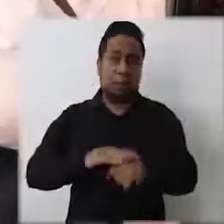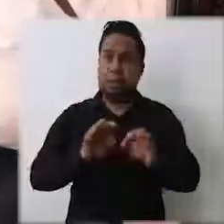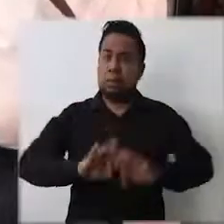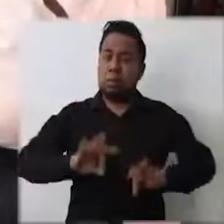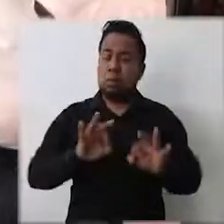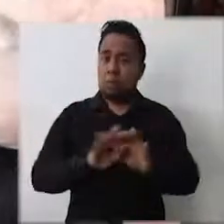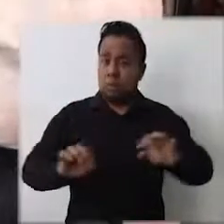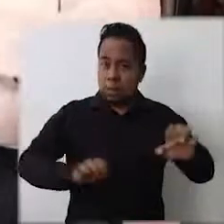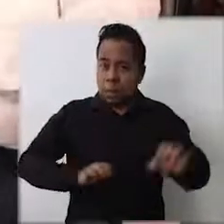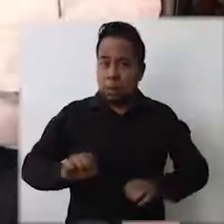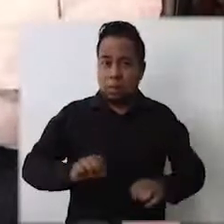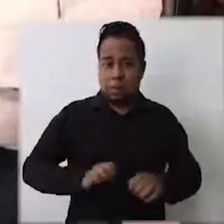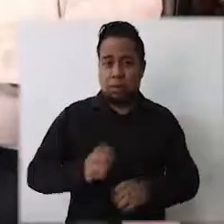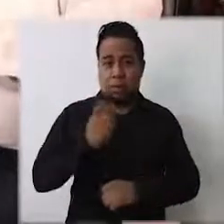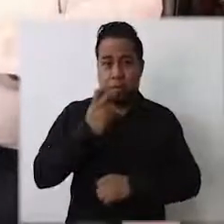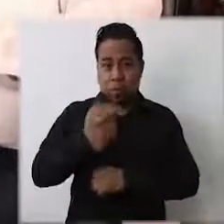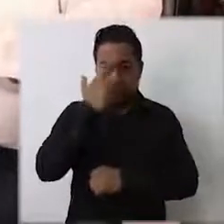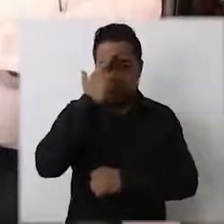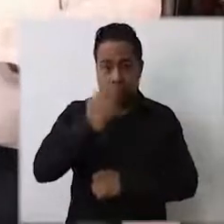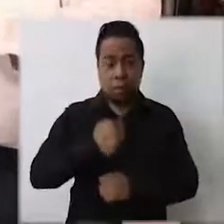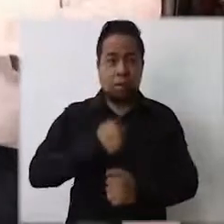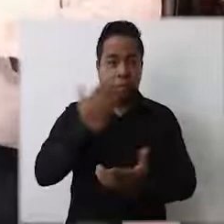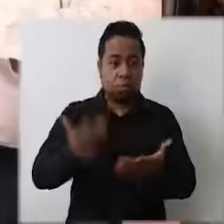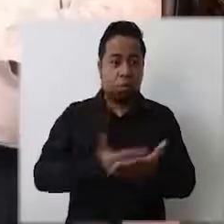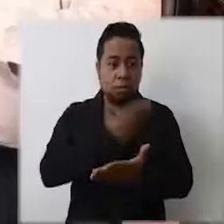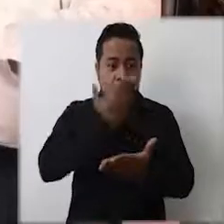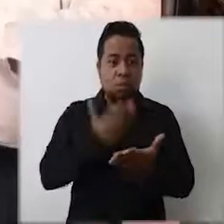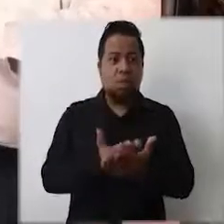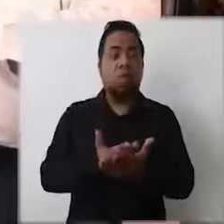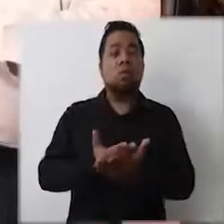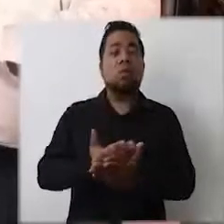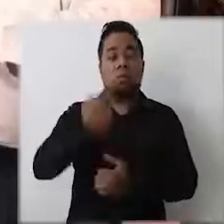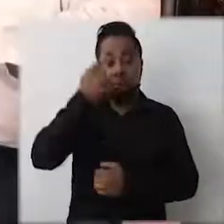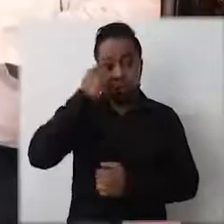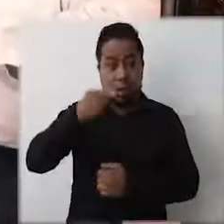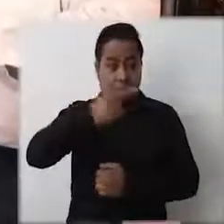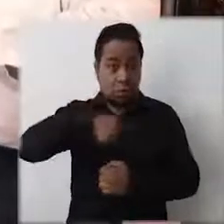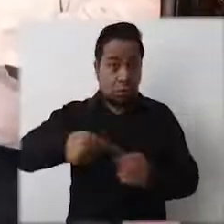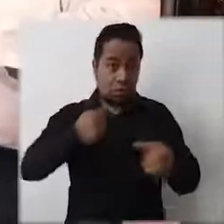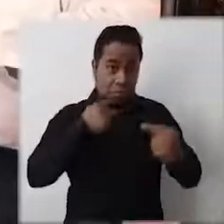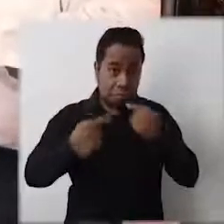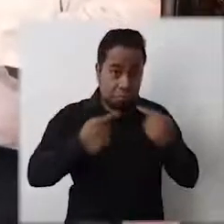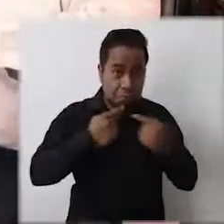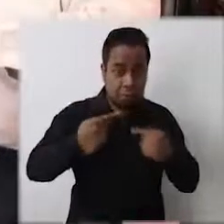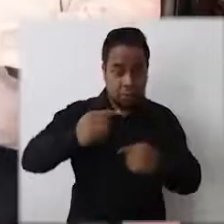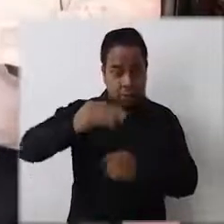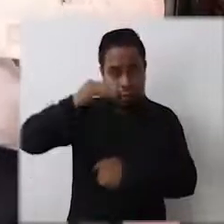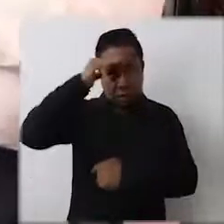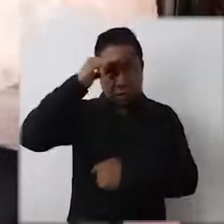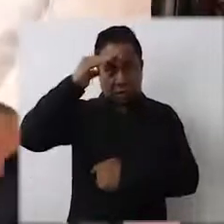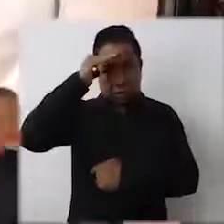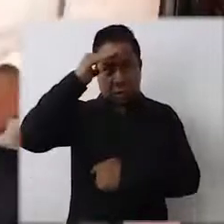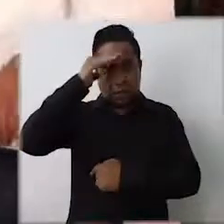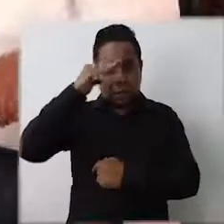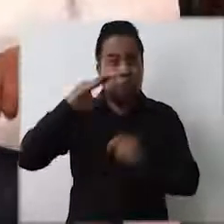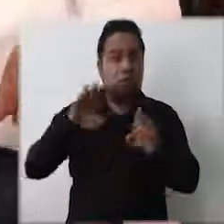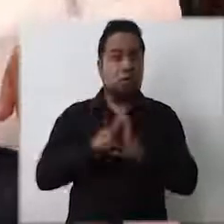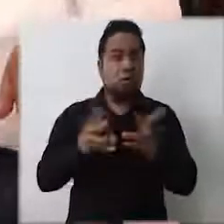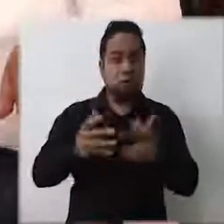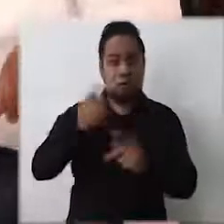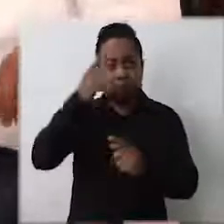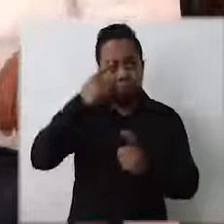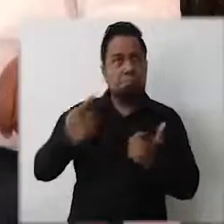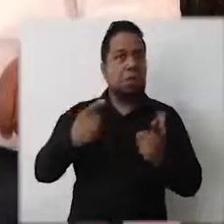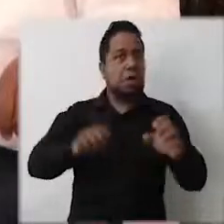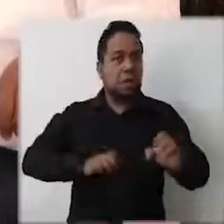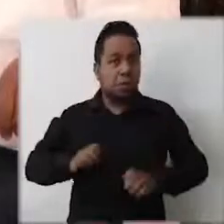presidida por la importancia de nuestra Constitución, por el ciudadano presidente municipal.